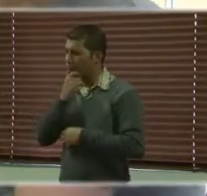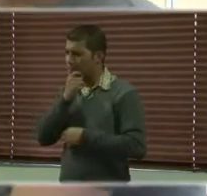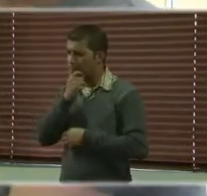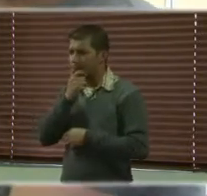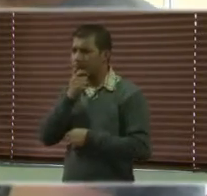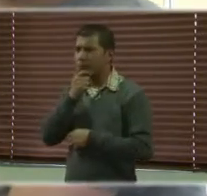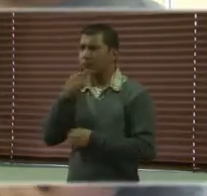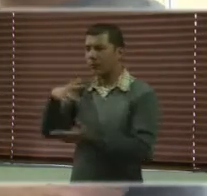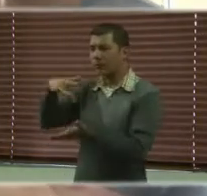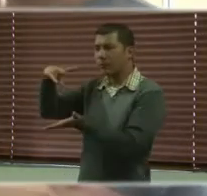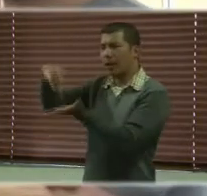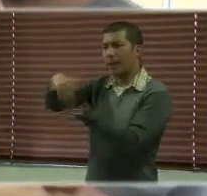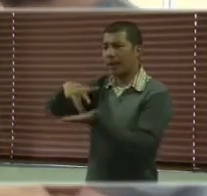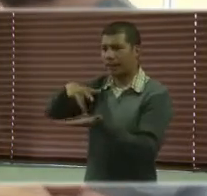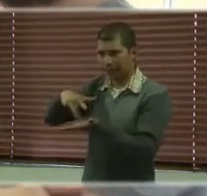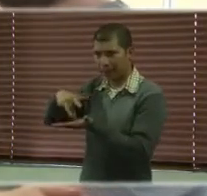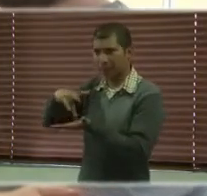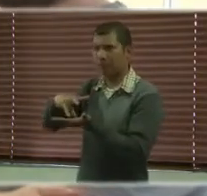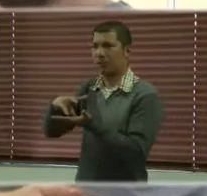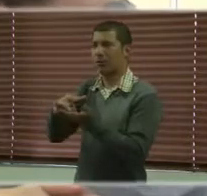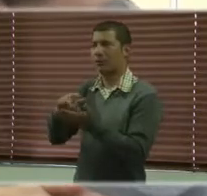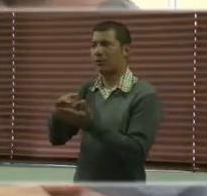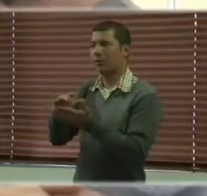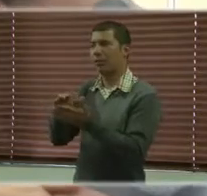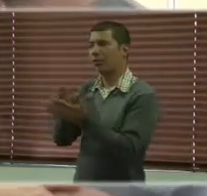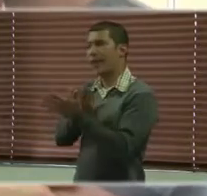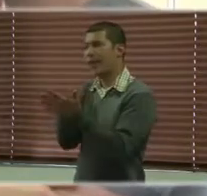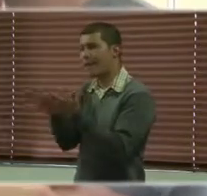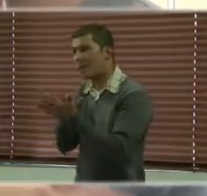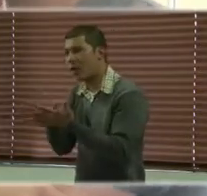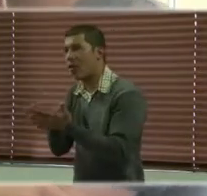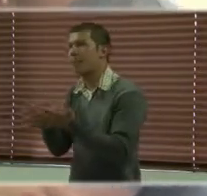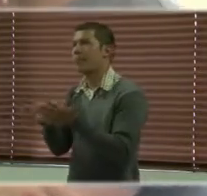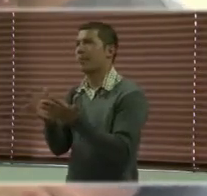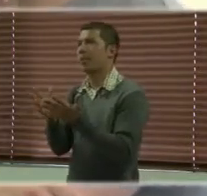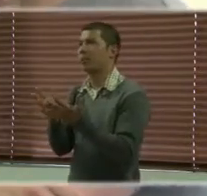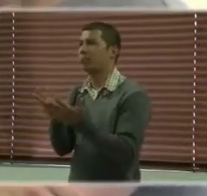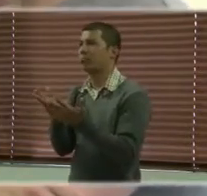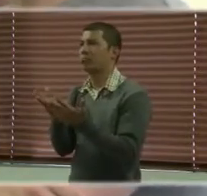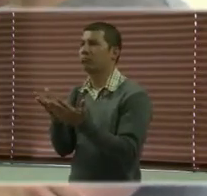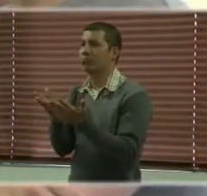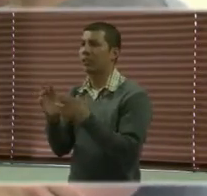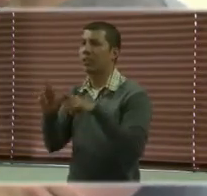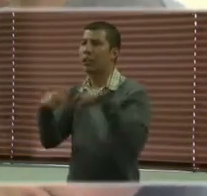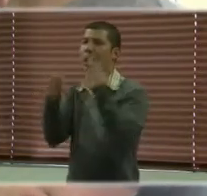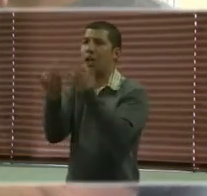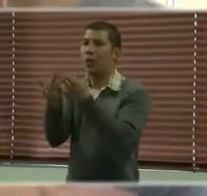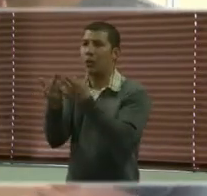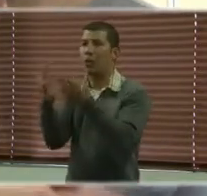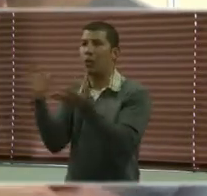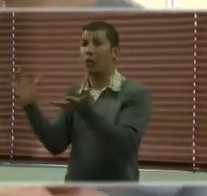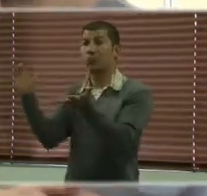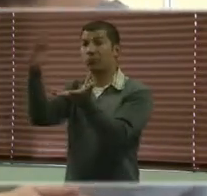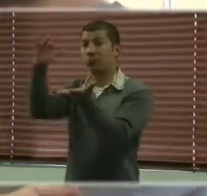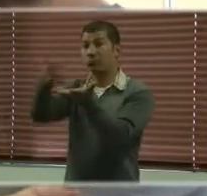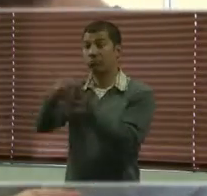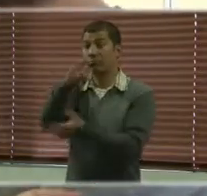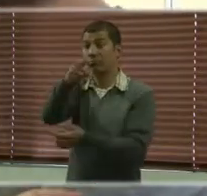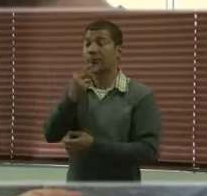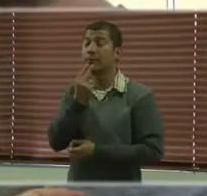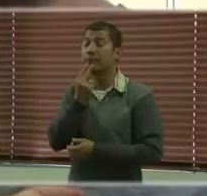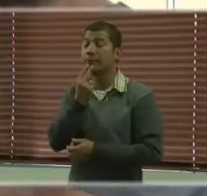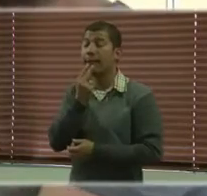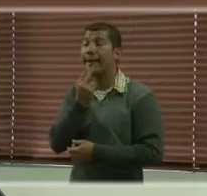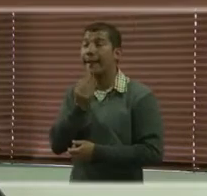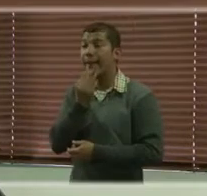la participación con los informes y y las y las reuniones que puedan tener las organizaciones con el comité